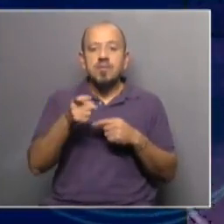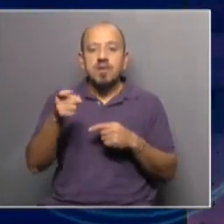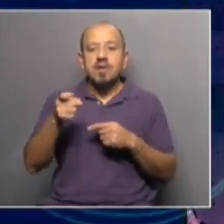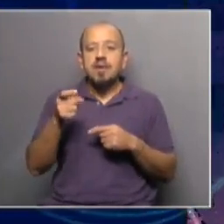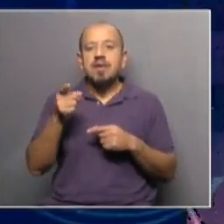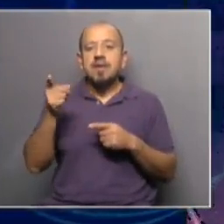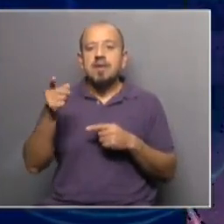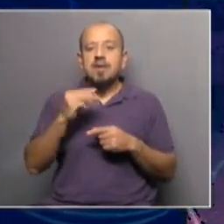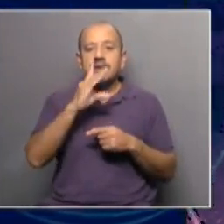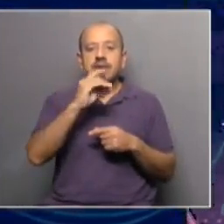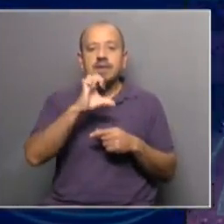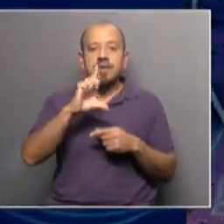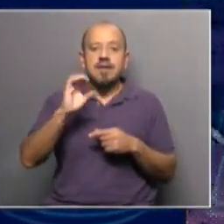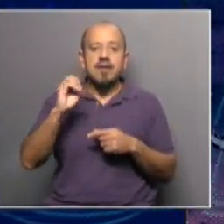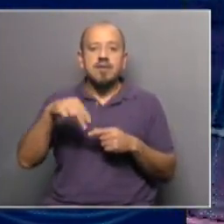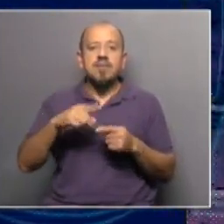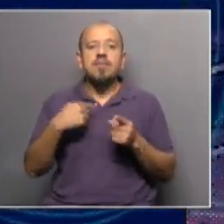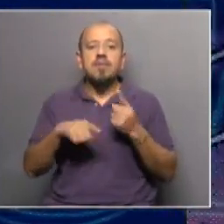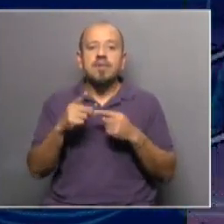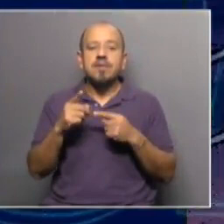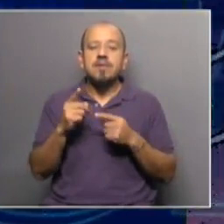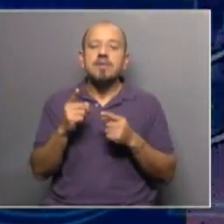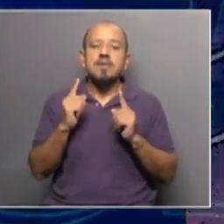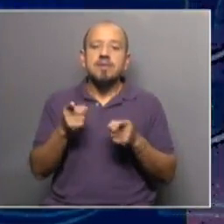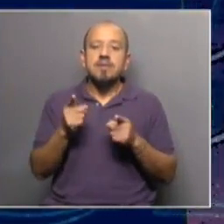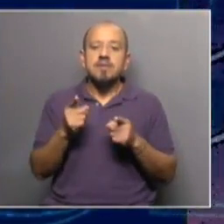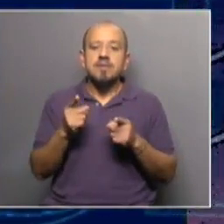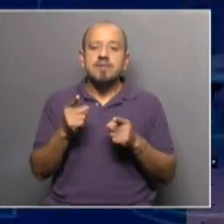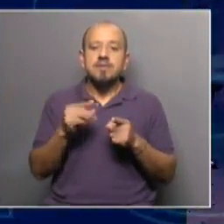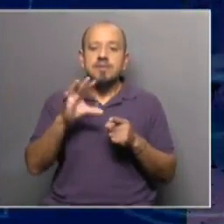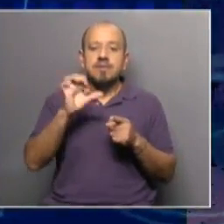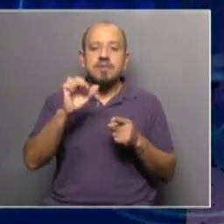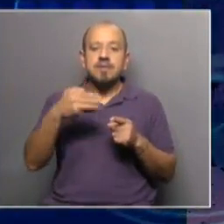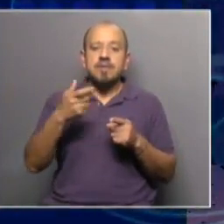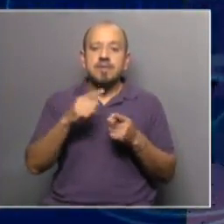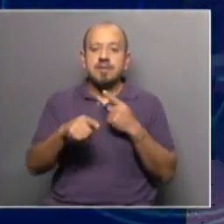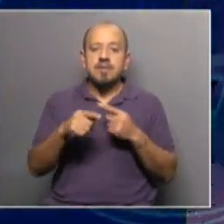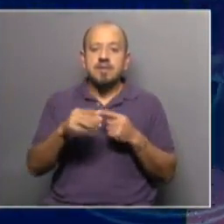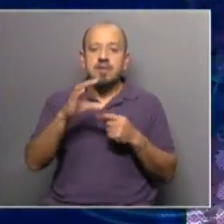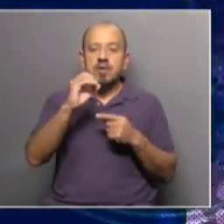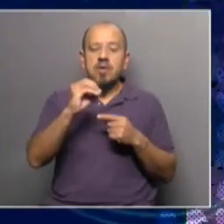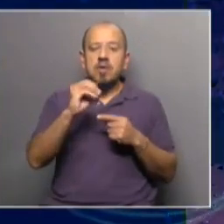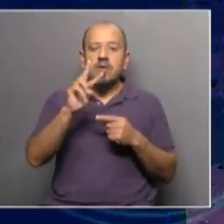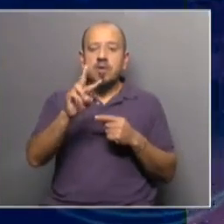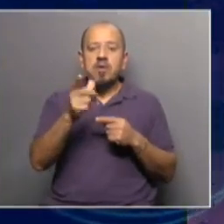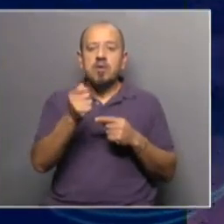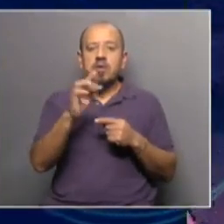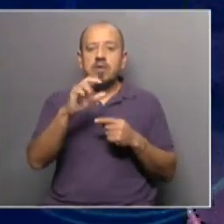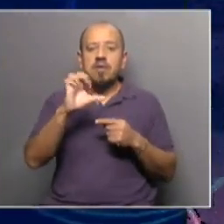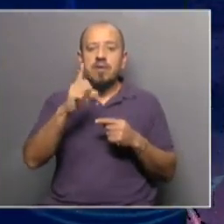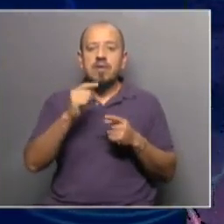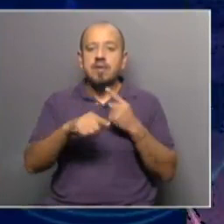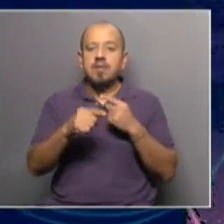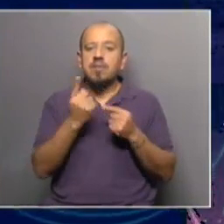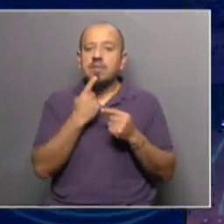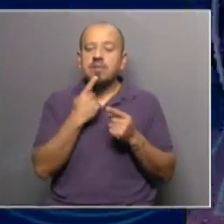decían comunista de León, ¿no? Es increíble. Pero también que Seba es muy humilde, él es un gran estudioso. Obdulio Varela, sí, es un jugador súper político,